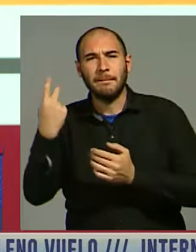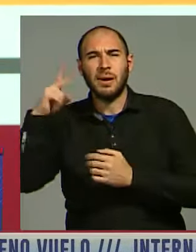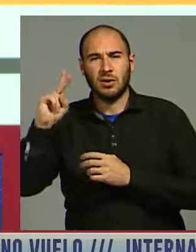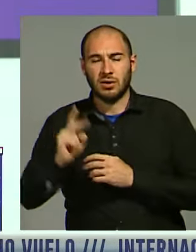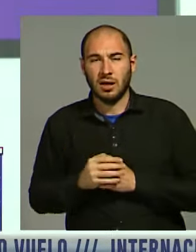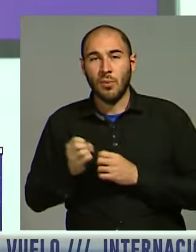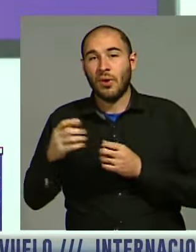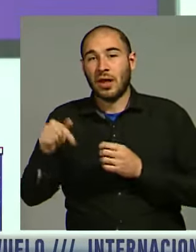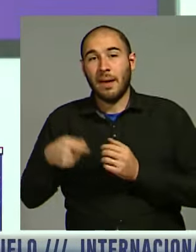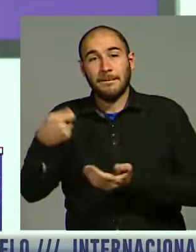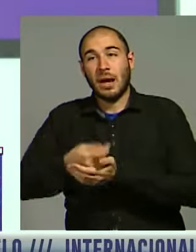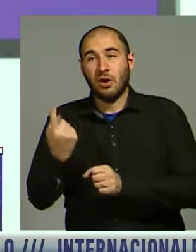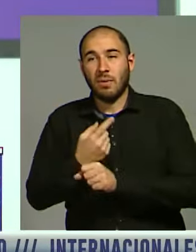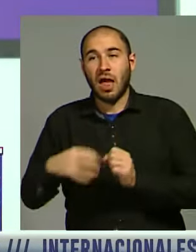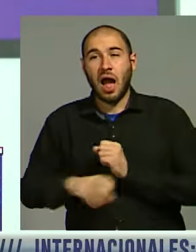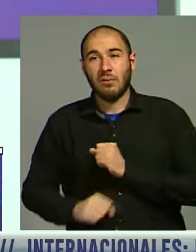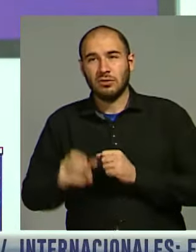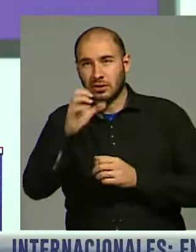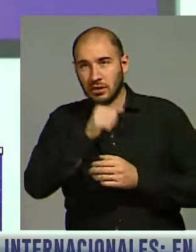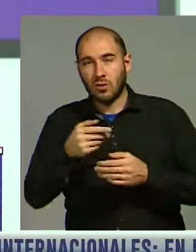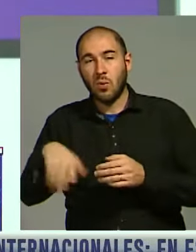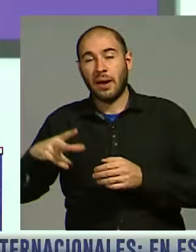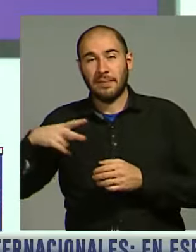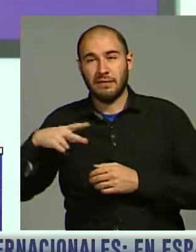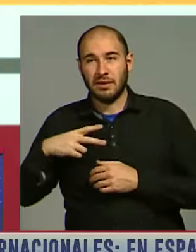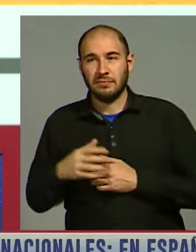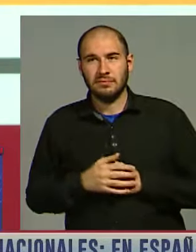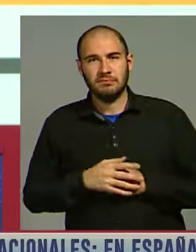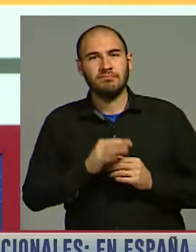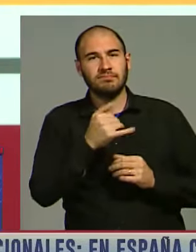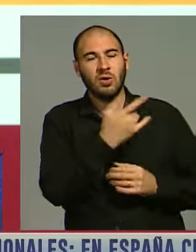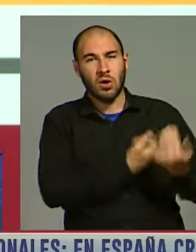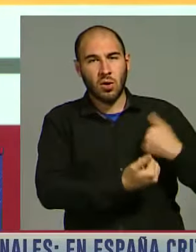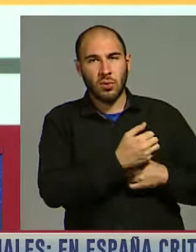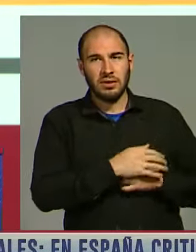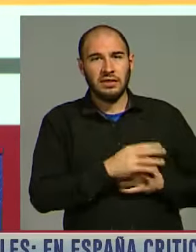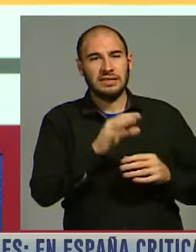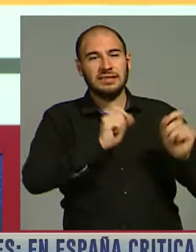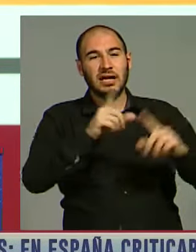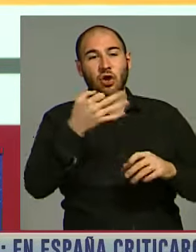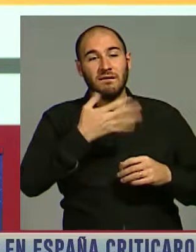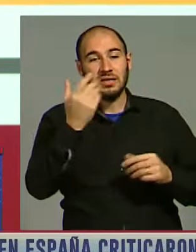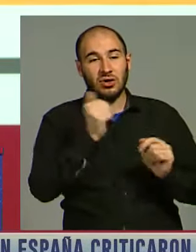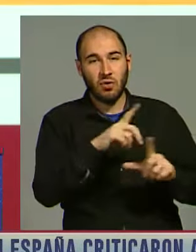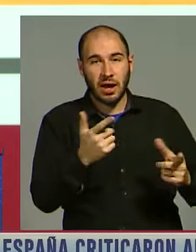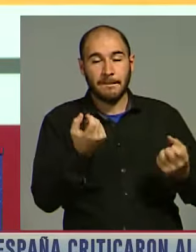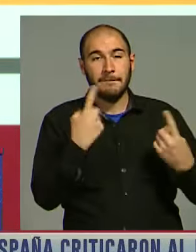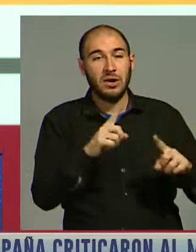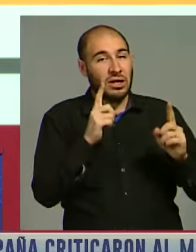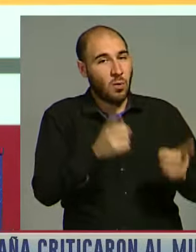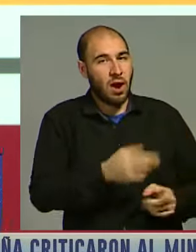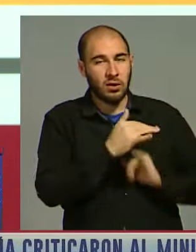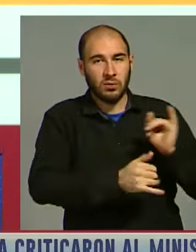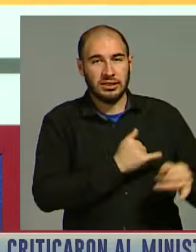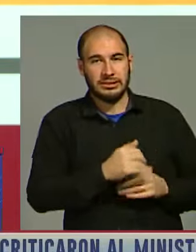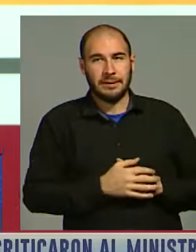terribles al no poder pagarse un aborto clandestino en una clínica privada. Exactamente. Vos hablabas de que no hay cifras oficiales, pero igual hay que decir que